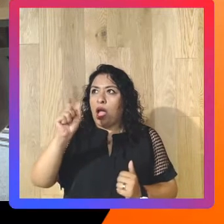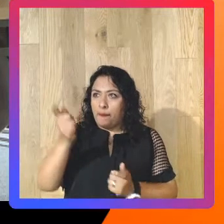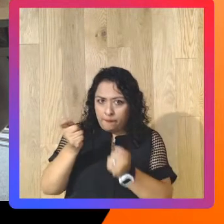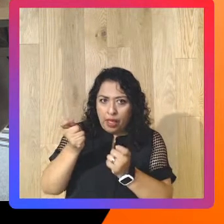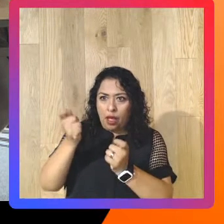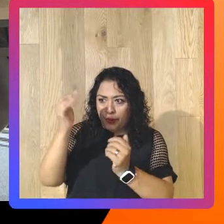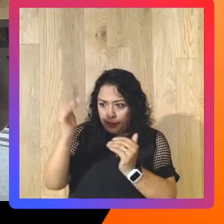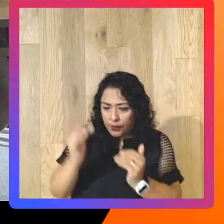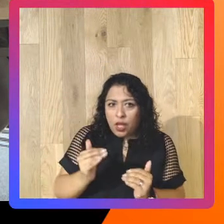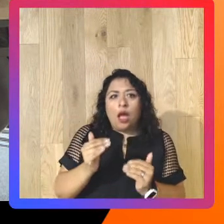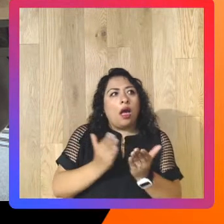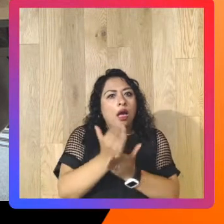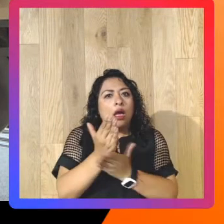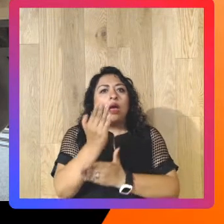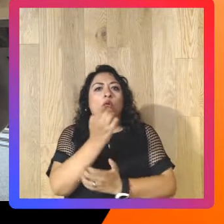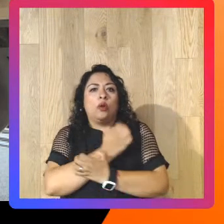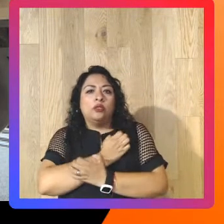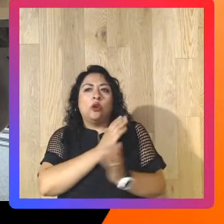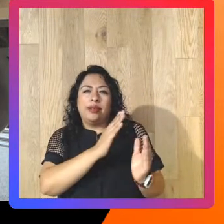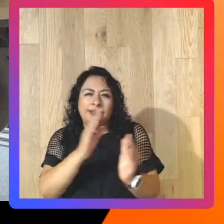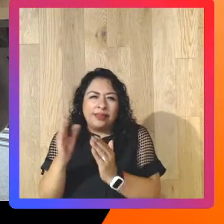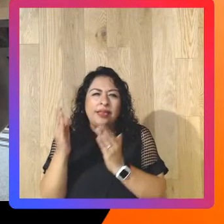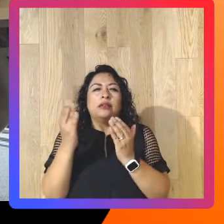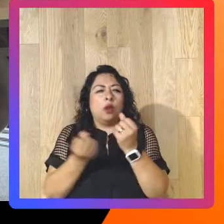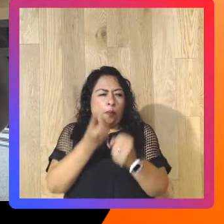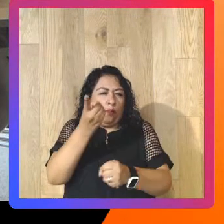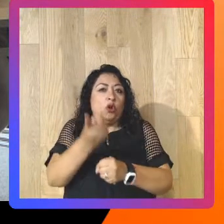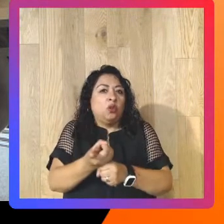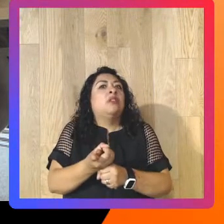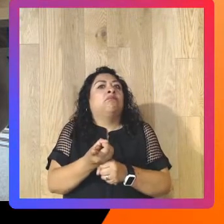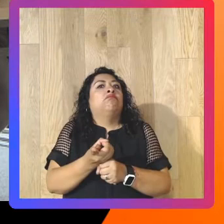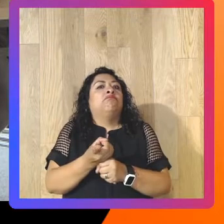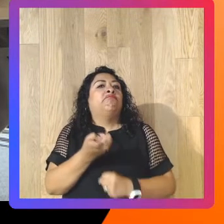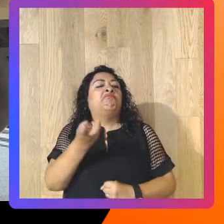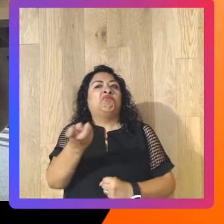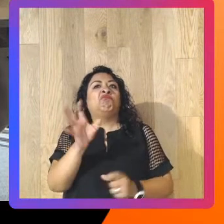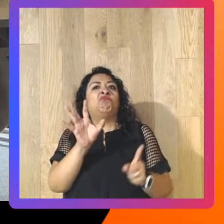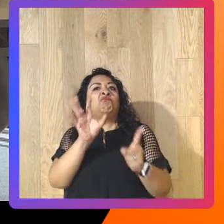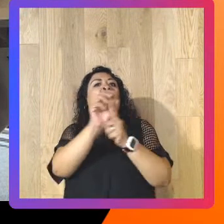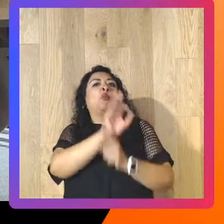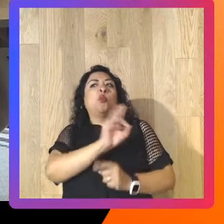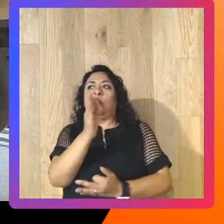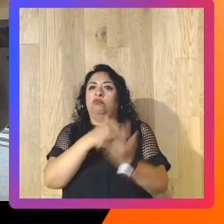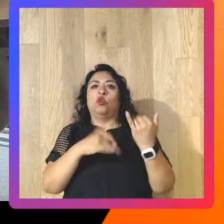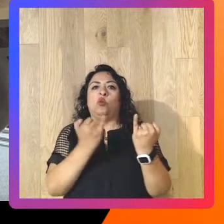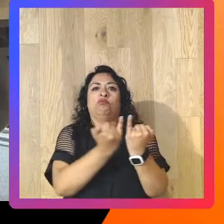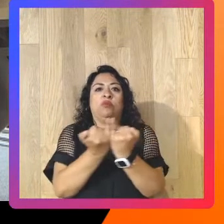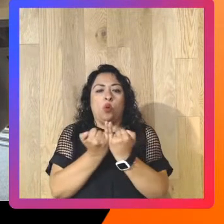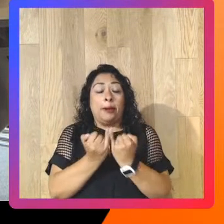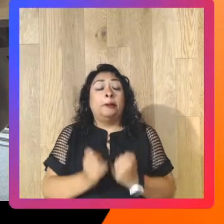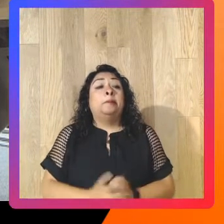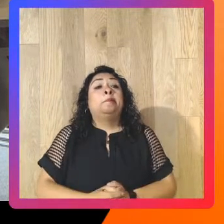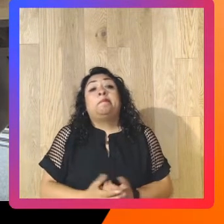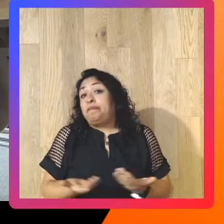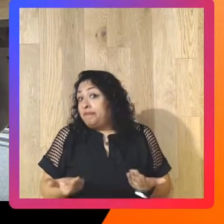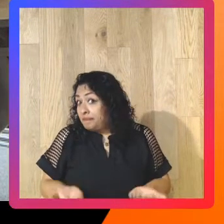el acceso a la educación, capacitación y oportunidades sea algo alcanzable para todos. Pero